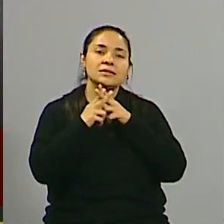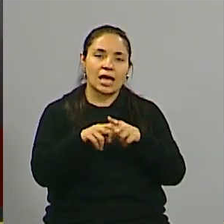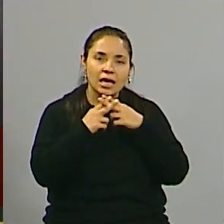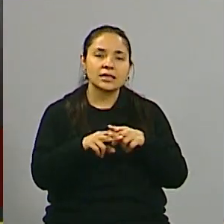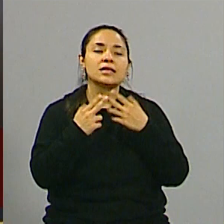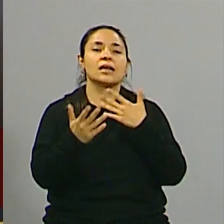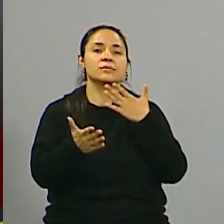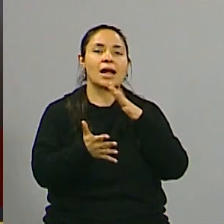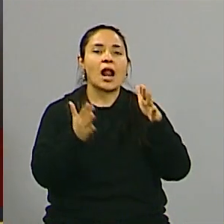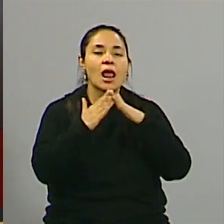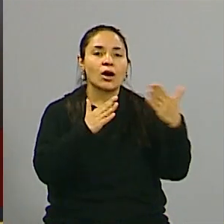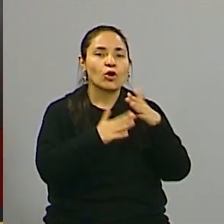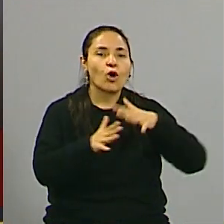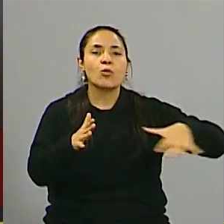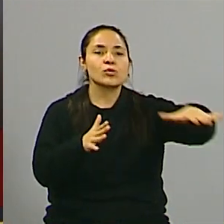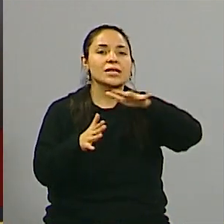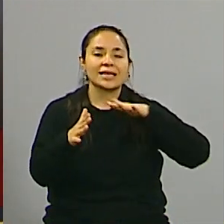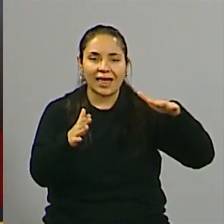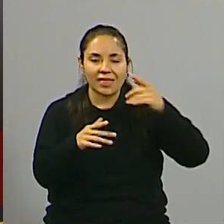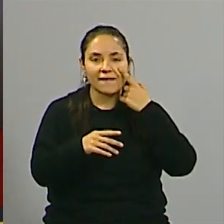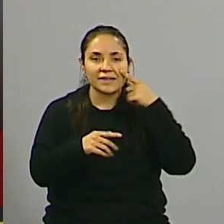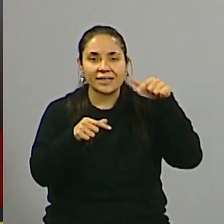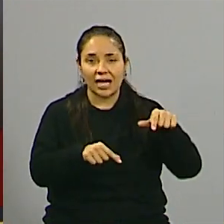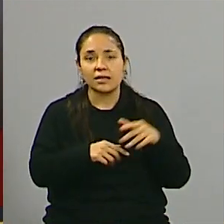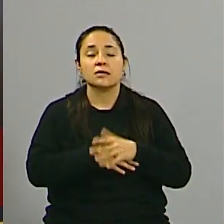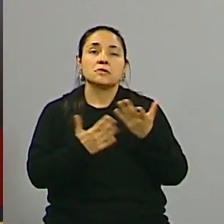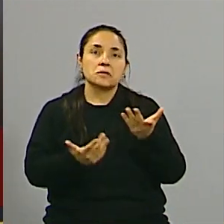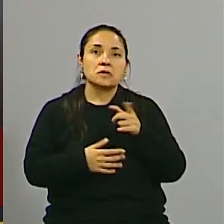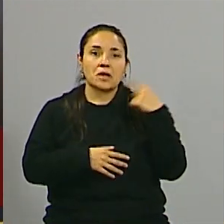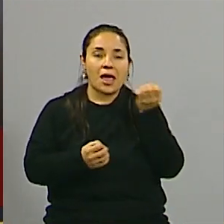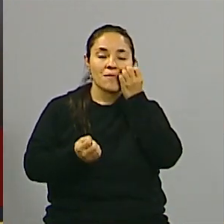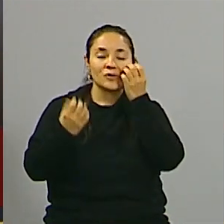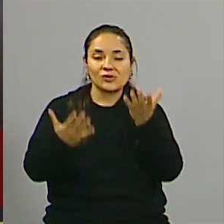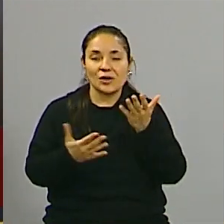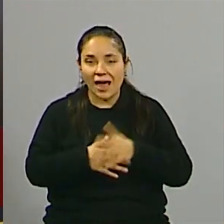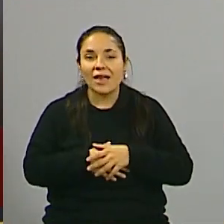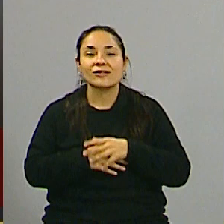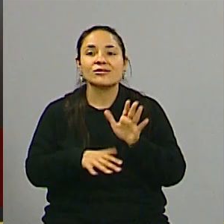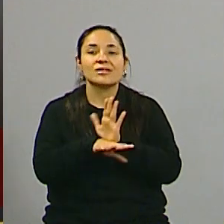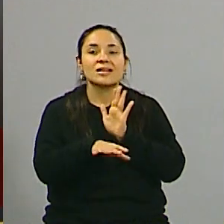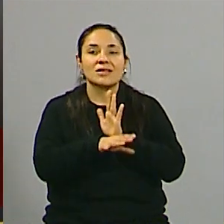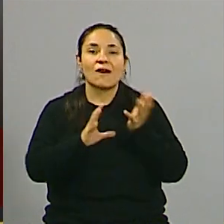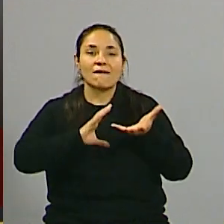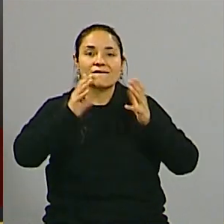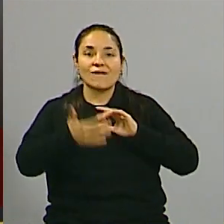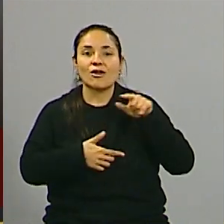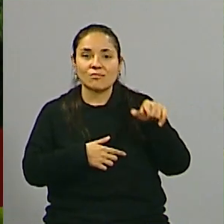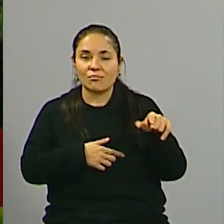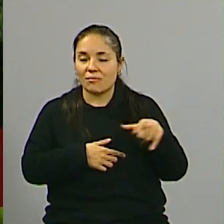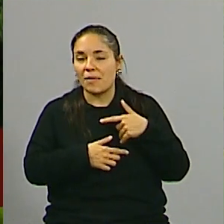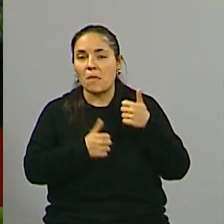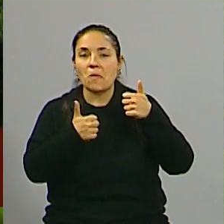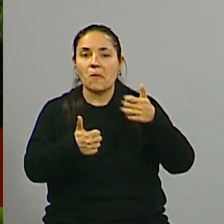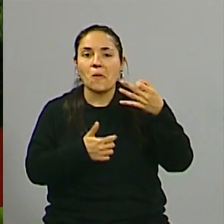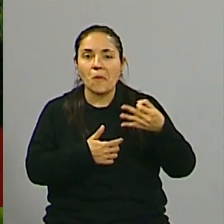las comunidades aledañas. Así que realmente estamos muy entusiasmados y consideramos que es una alternativa genuina para